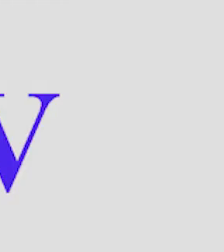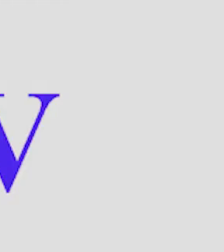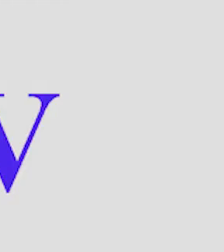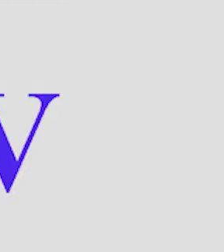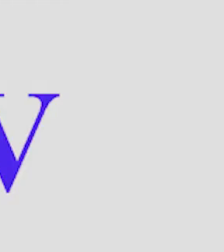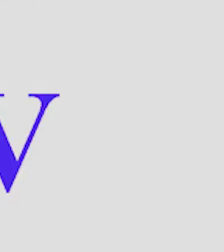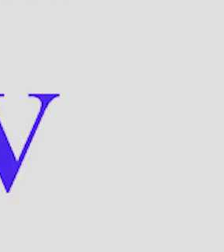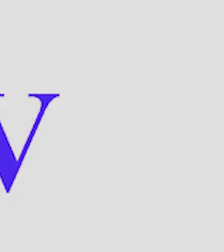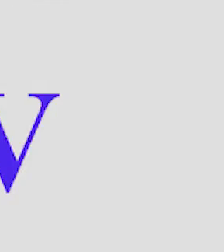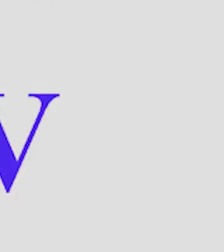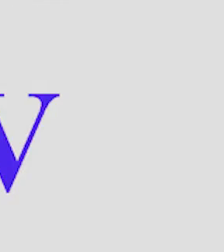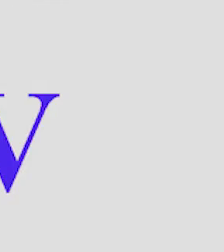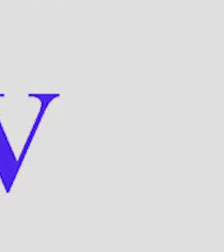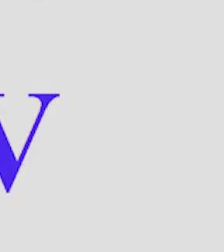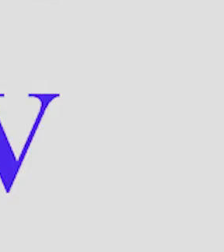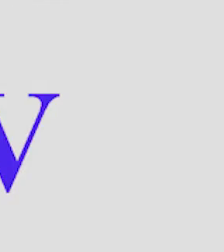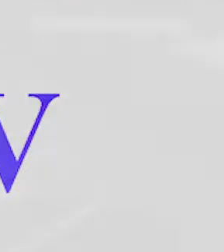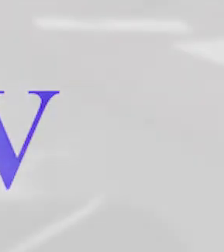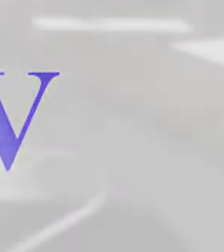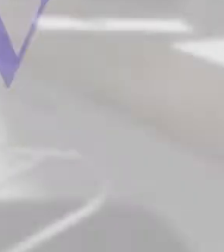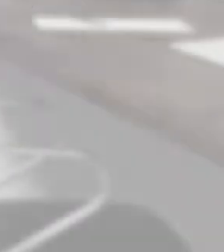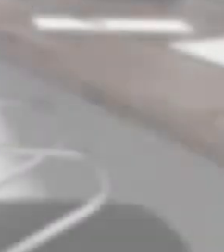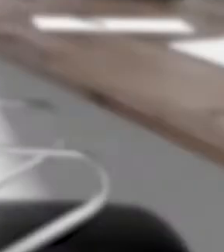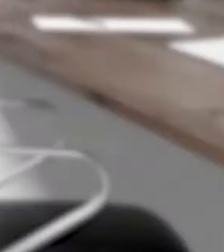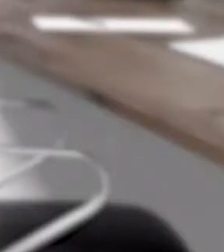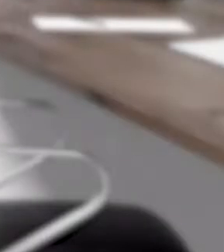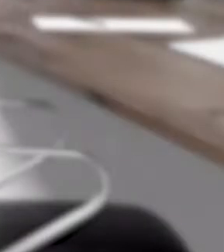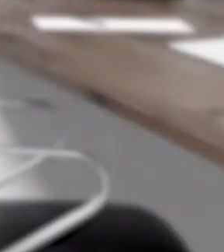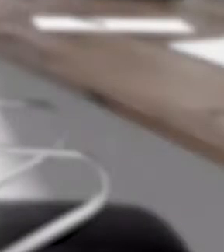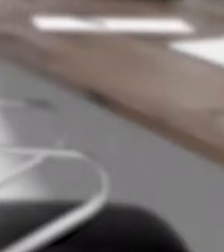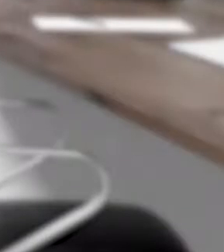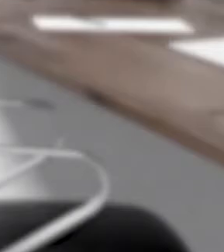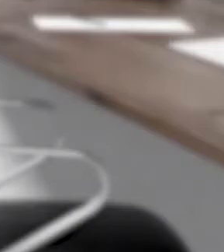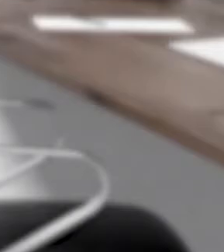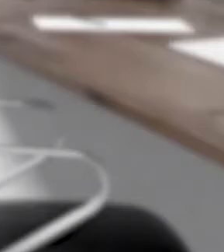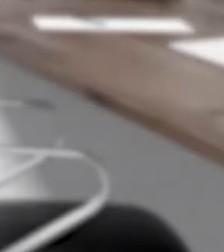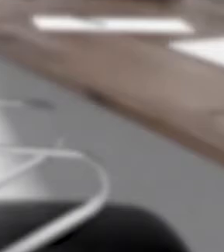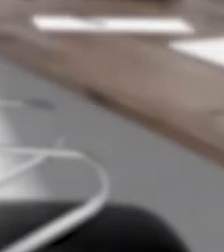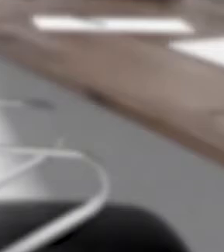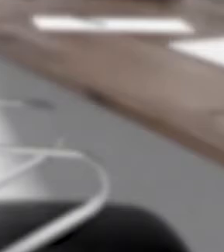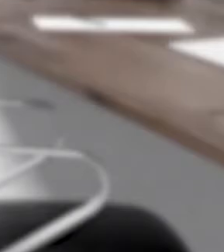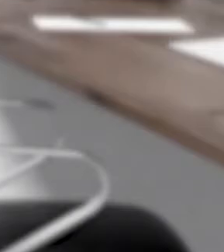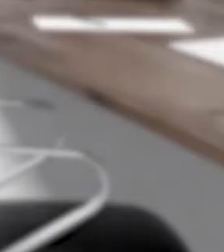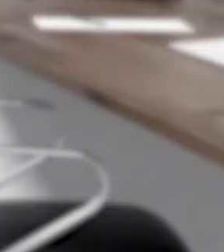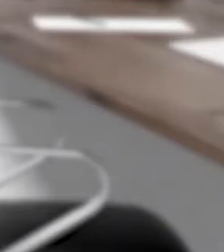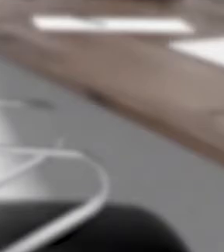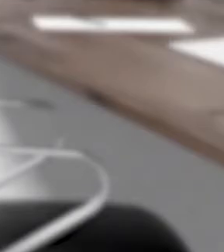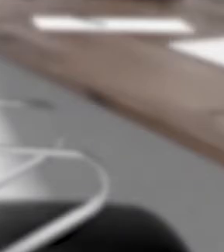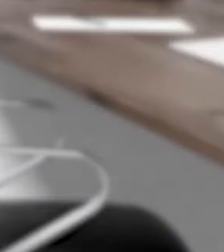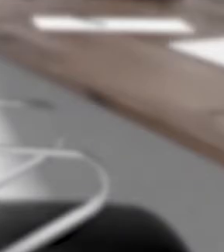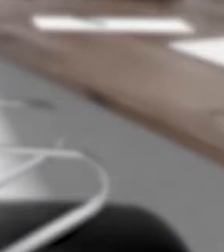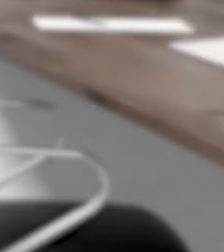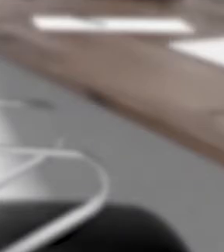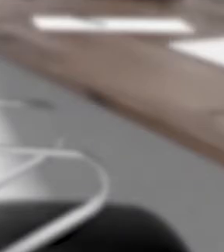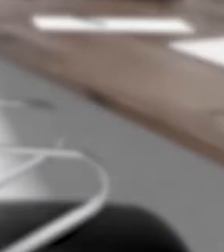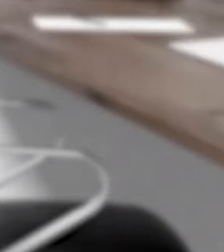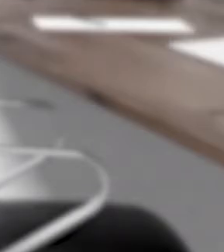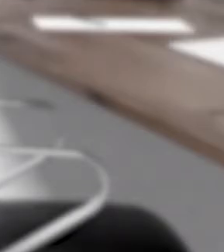negativa de él a ponérselo. Su justificación, estaban a muchos metros de distancia, o sea, había sana